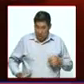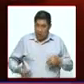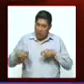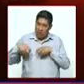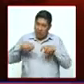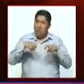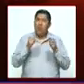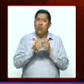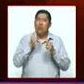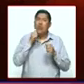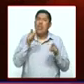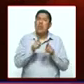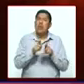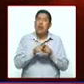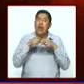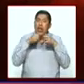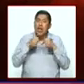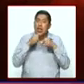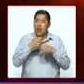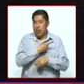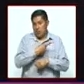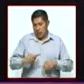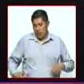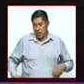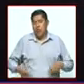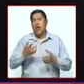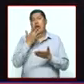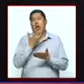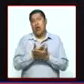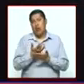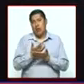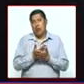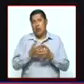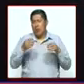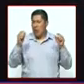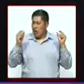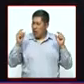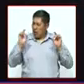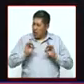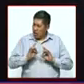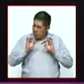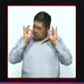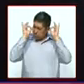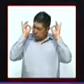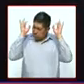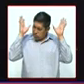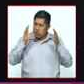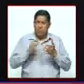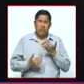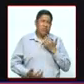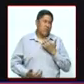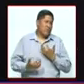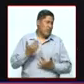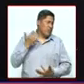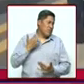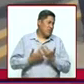junto con su hermana y secretaria general de la presidencia para evidenciar la gravedad de este fuego.